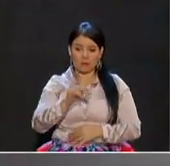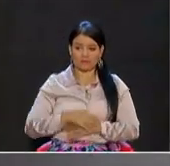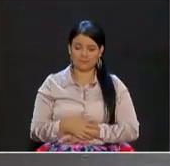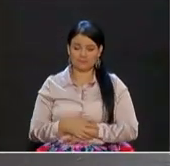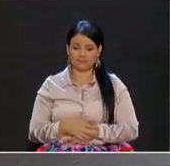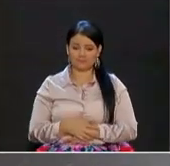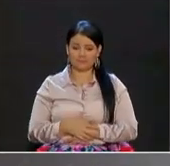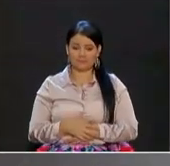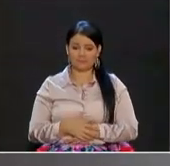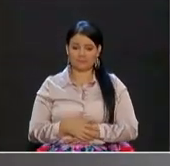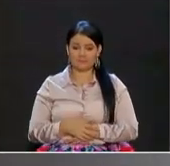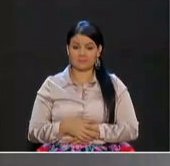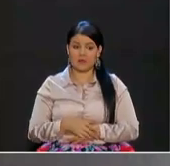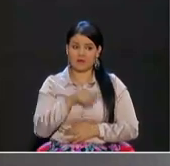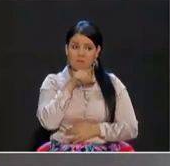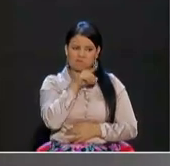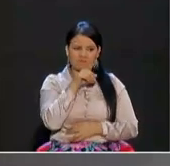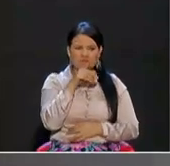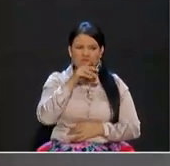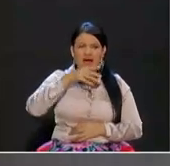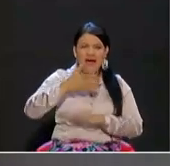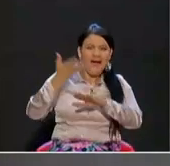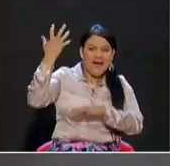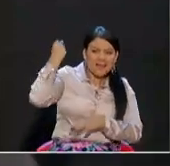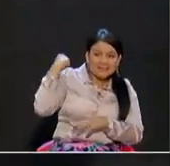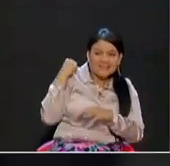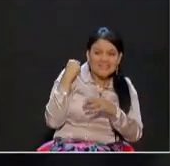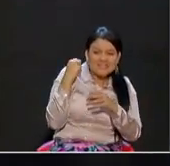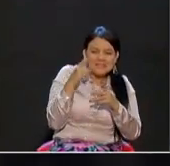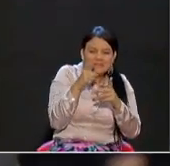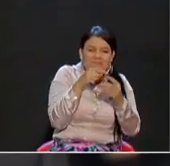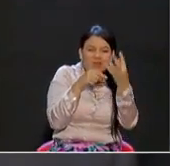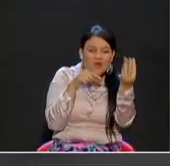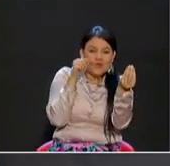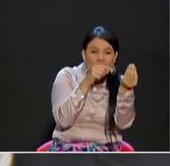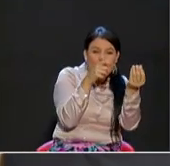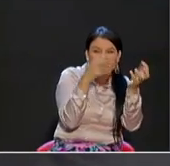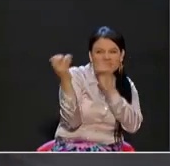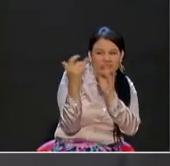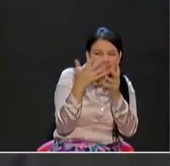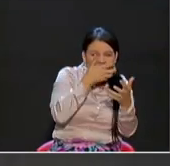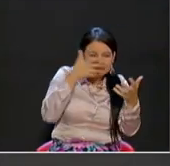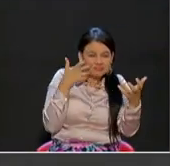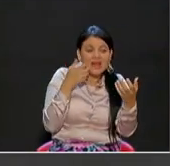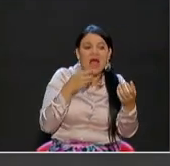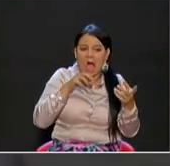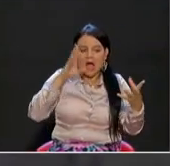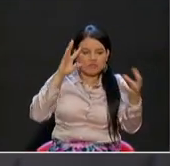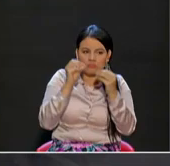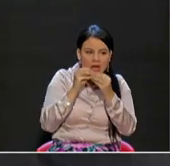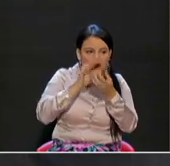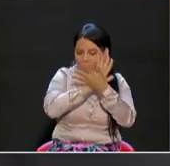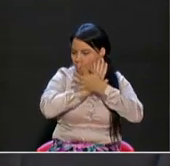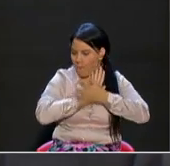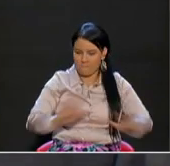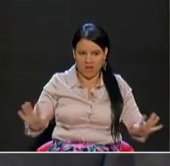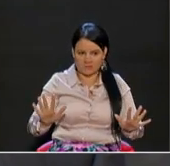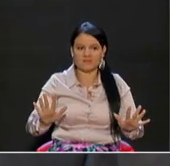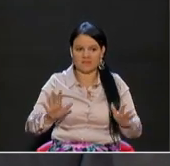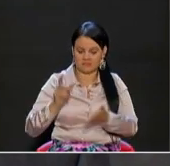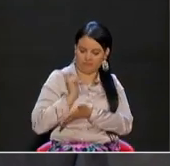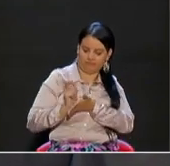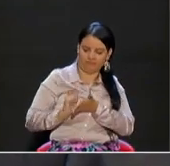trizas el acuerdo de paz además no es mi competencia a partir del primero de enero voy a tener un diálogo